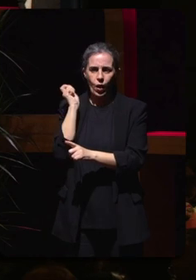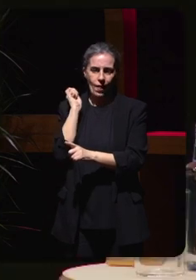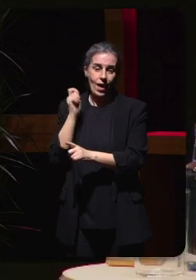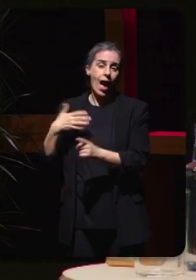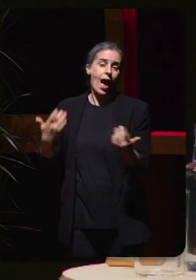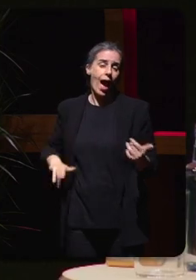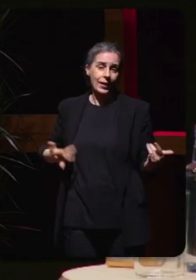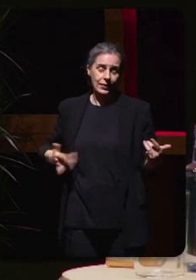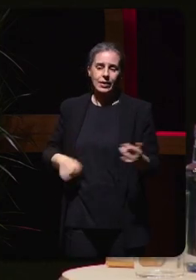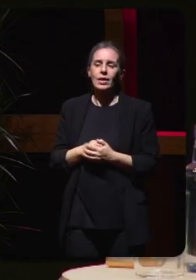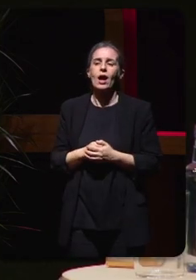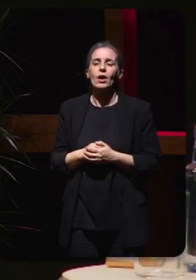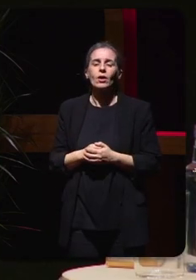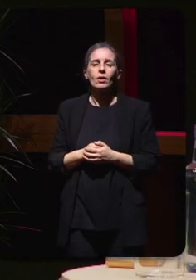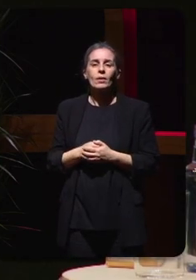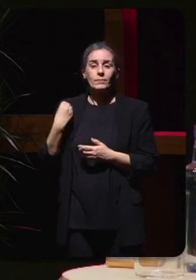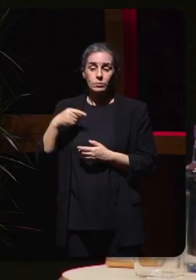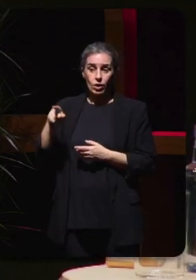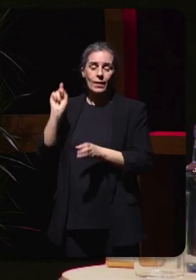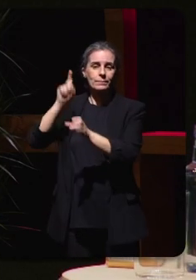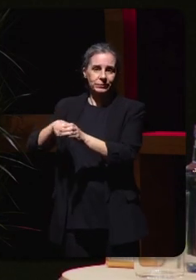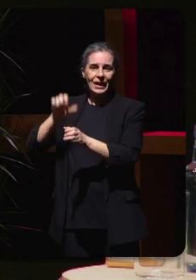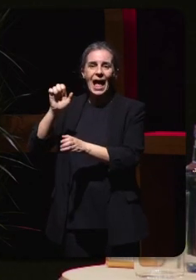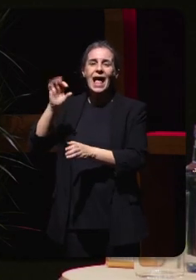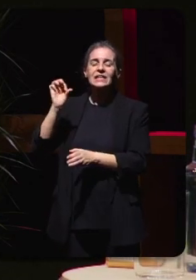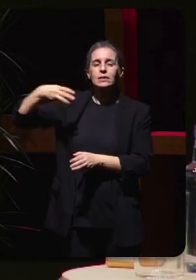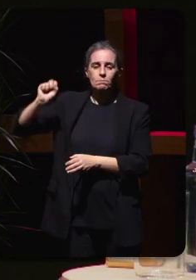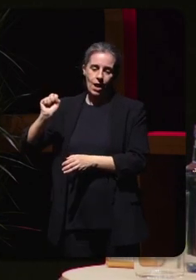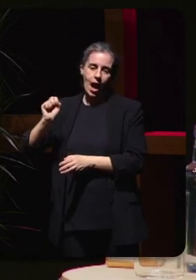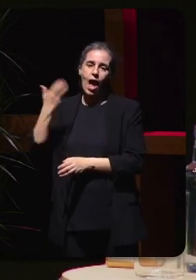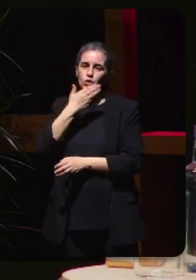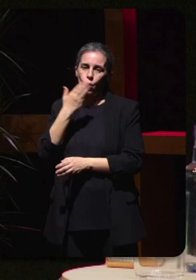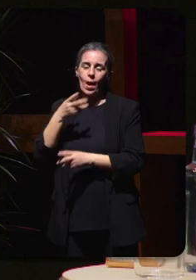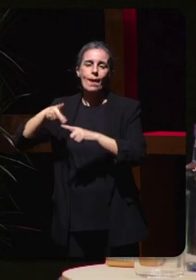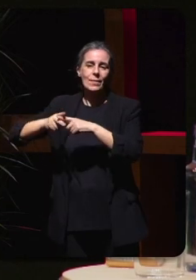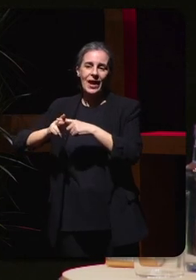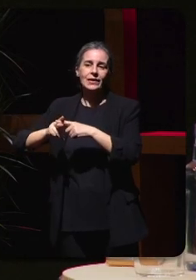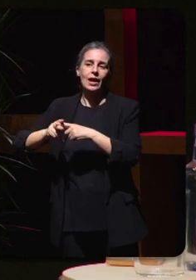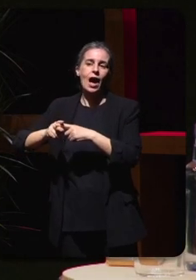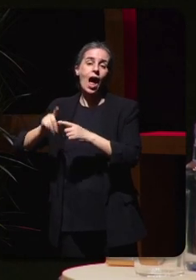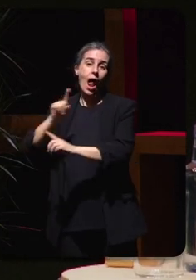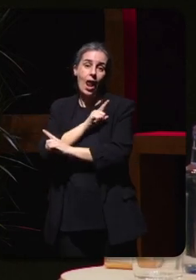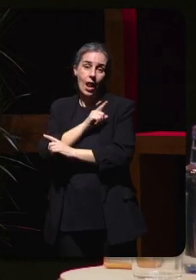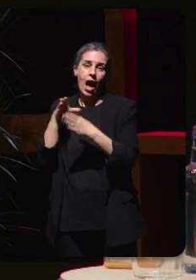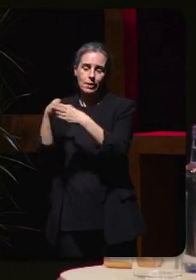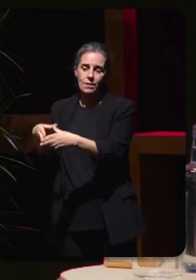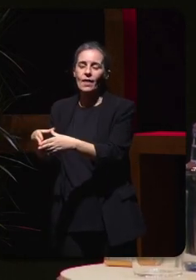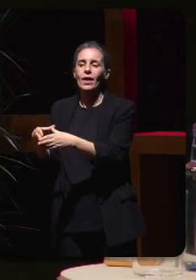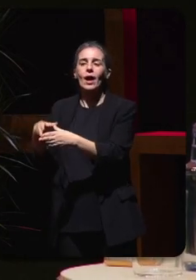militar que había estado en la ESMA, en la Escuela Mecánica de la Armada, ¿no?, como sabéis, que al relatar